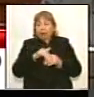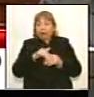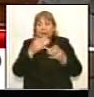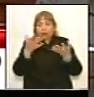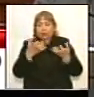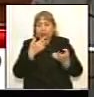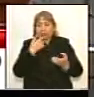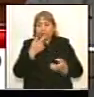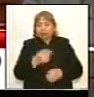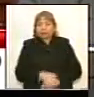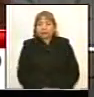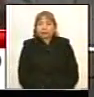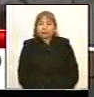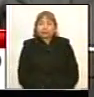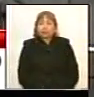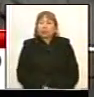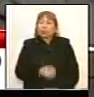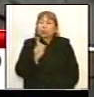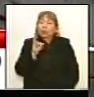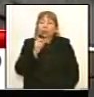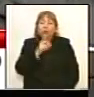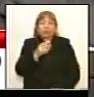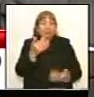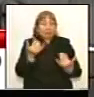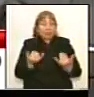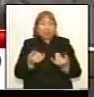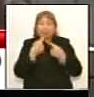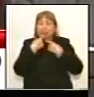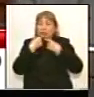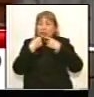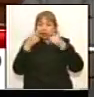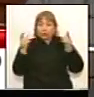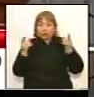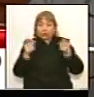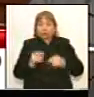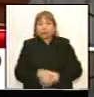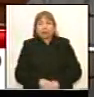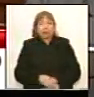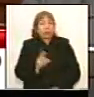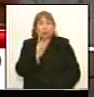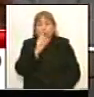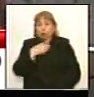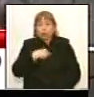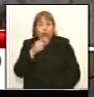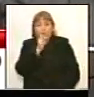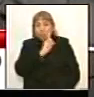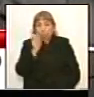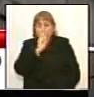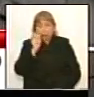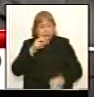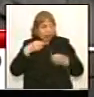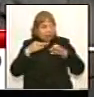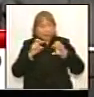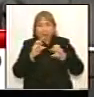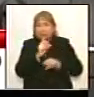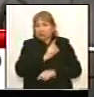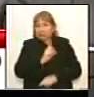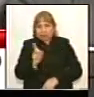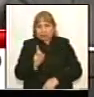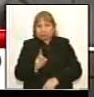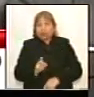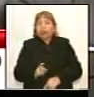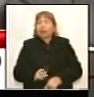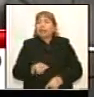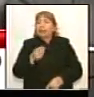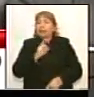Munachkan. Chaimi Yoga Kaimanta, ni Sakhi, ni Moikichi, Manam Yoga Chega, permitisuncho.